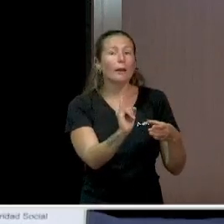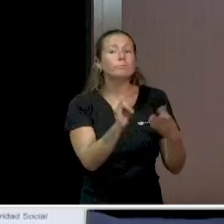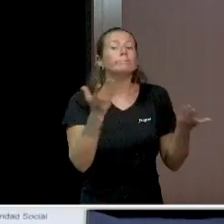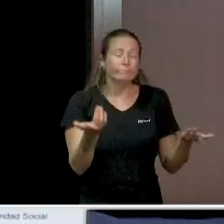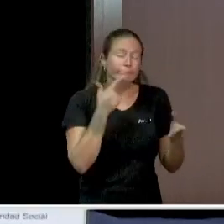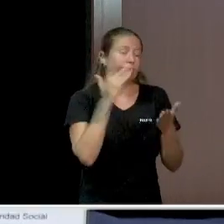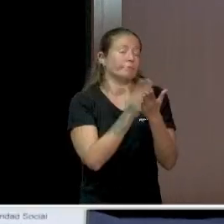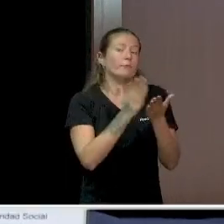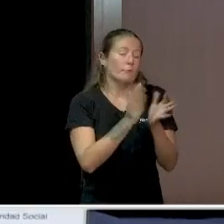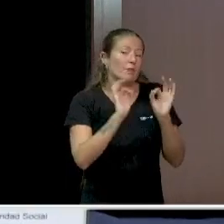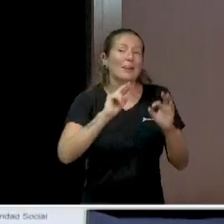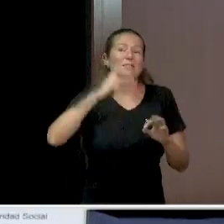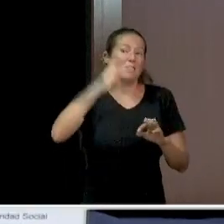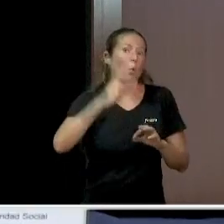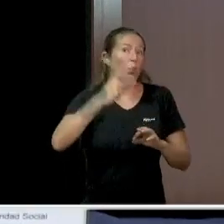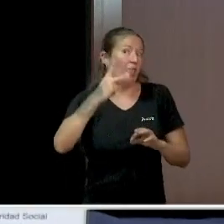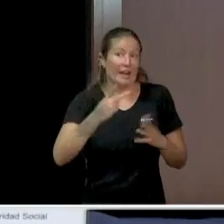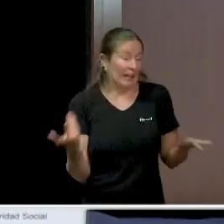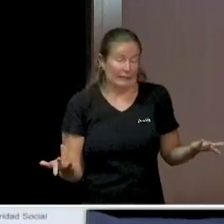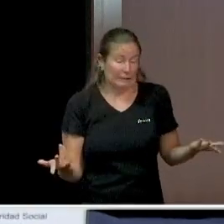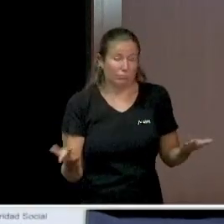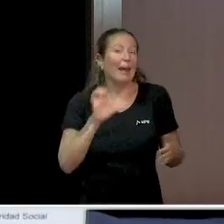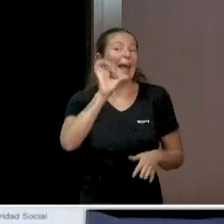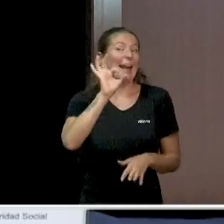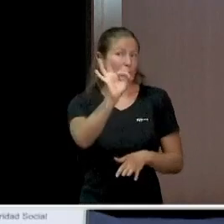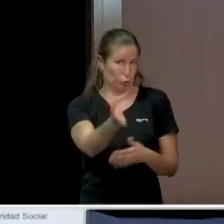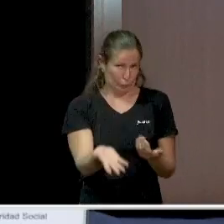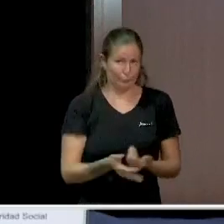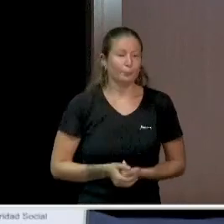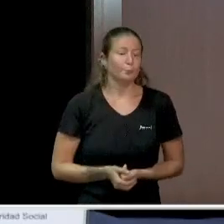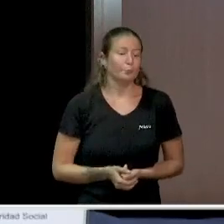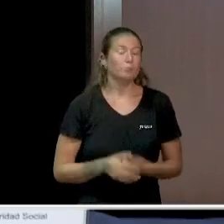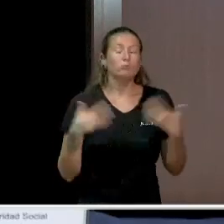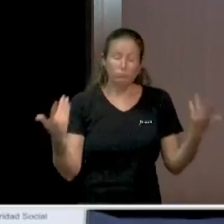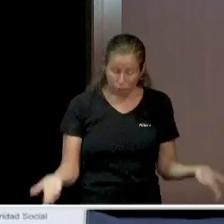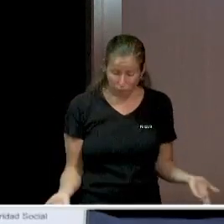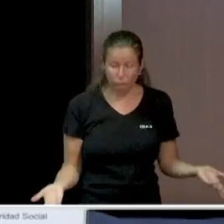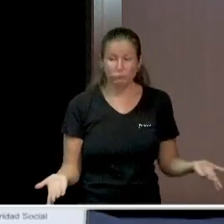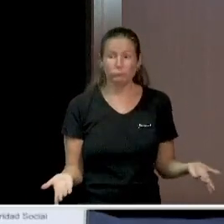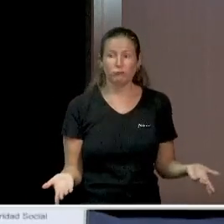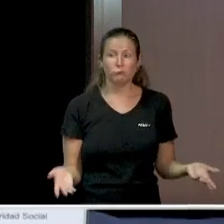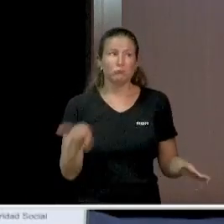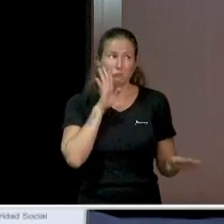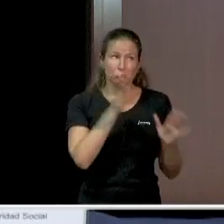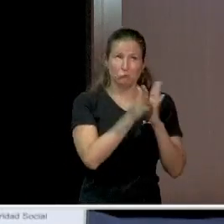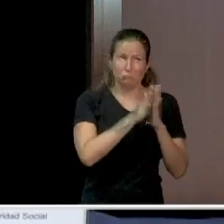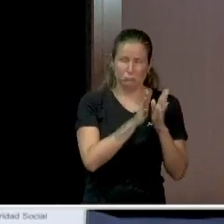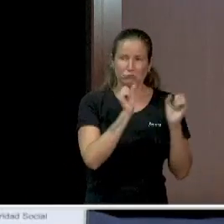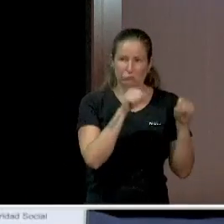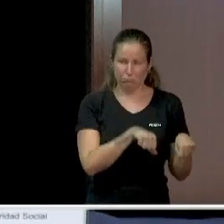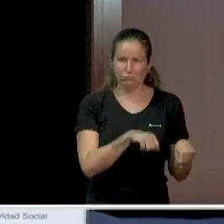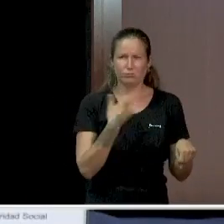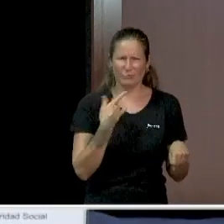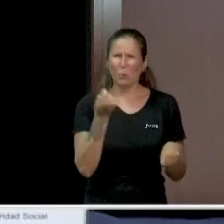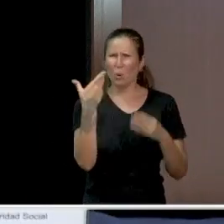el de estudios secundarios, educación secundaria obligatoria. No obstante, lo anterior, llama el primer dato